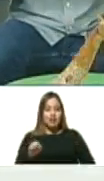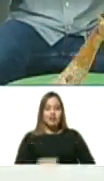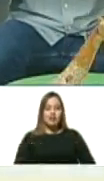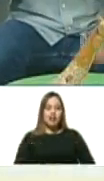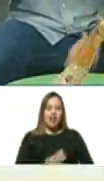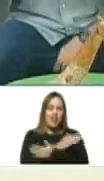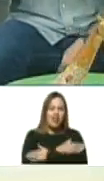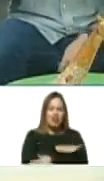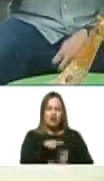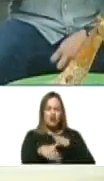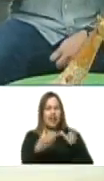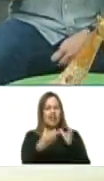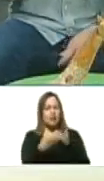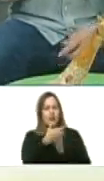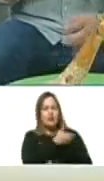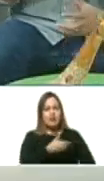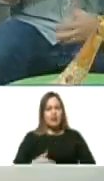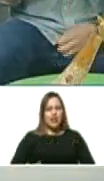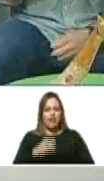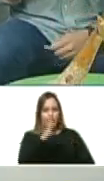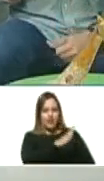presidente. Bendiciones.